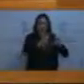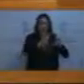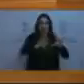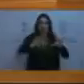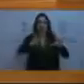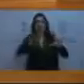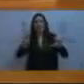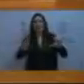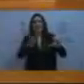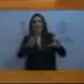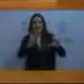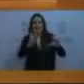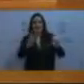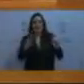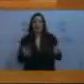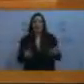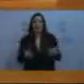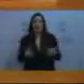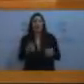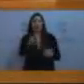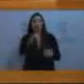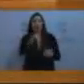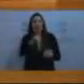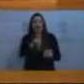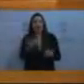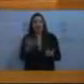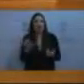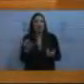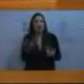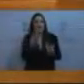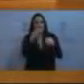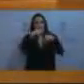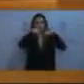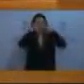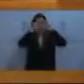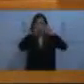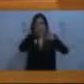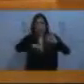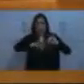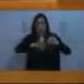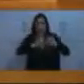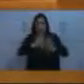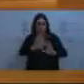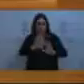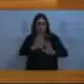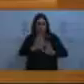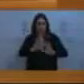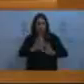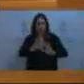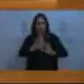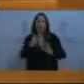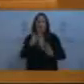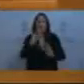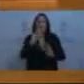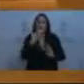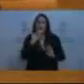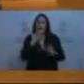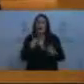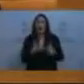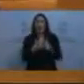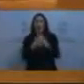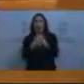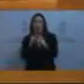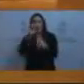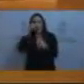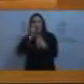3, pues que tienen que quedarse en el hospital de la zona. ¿Qué pasaría si se abriera una unidad ictus en Avilés? Ya que